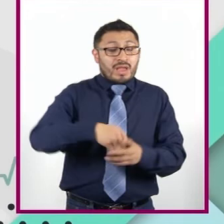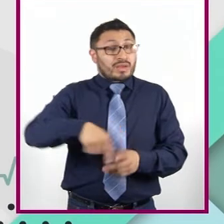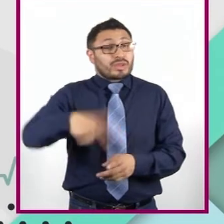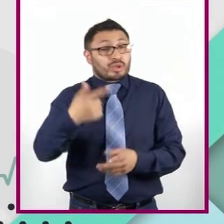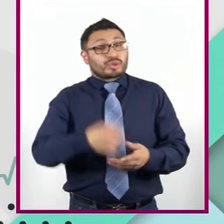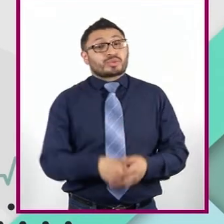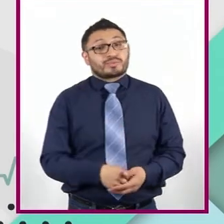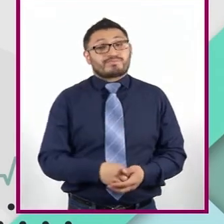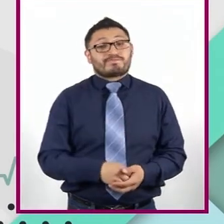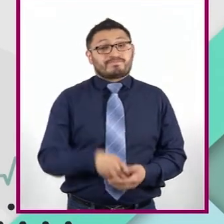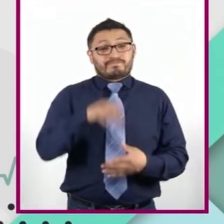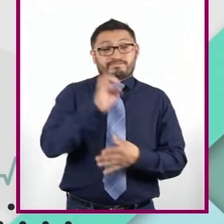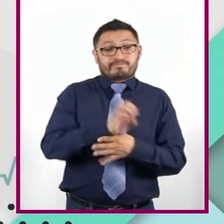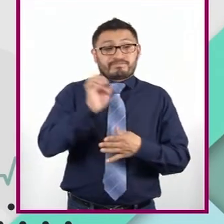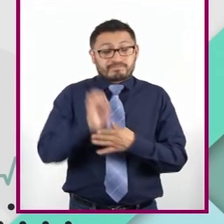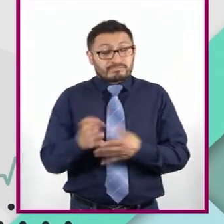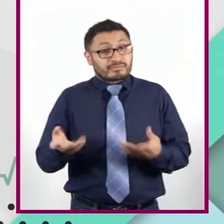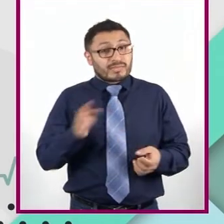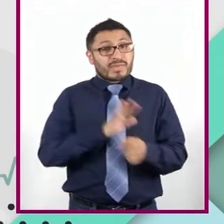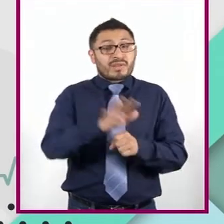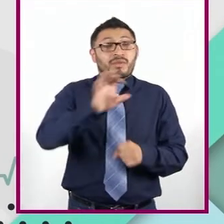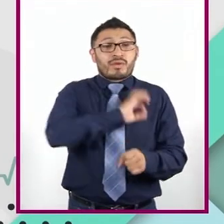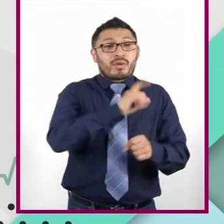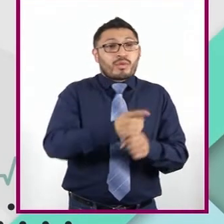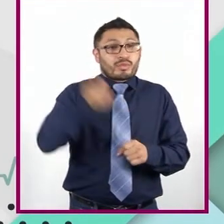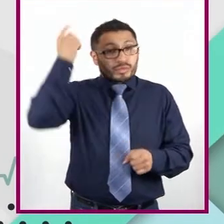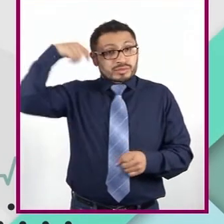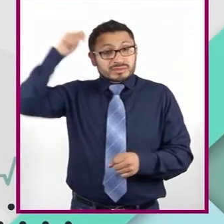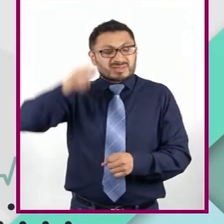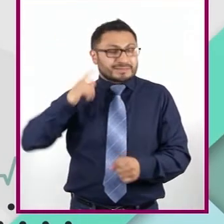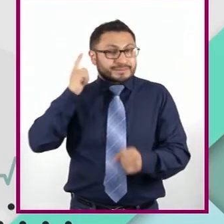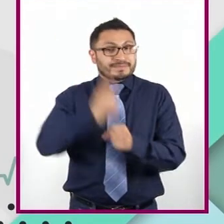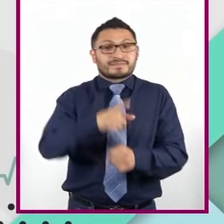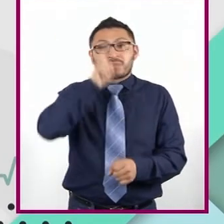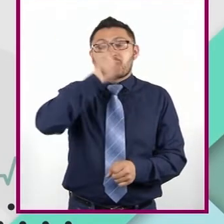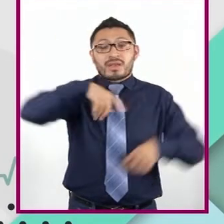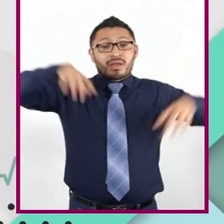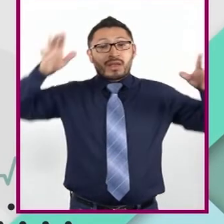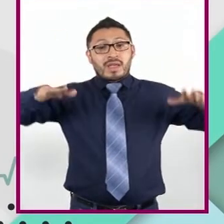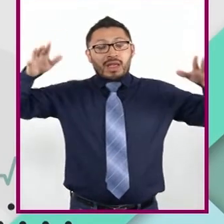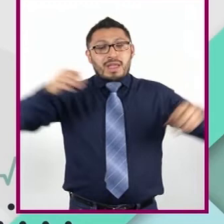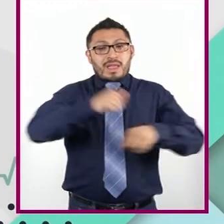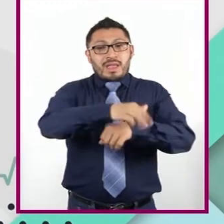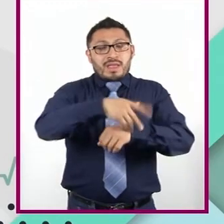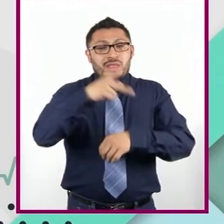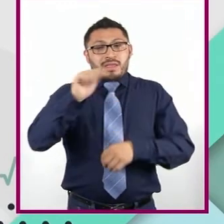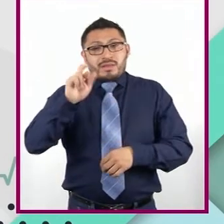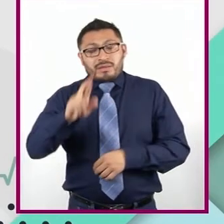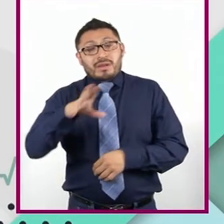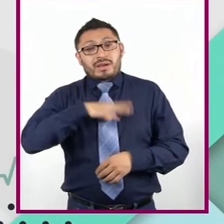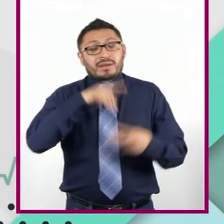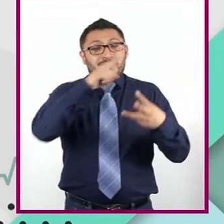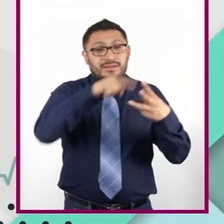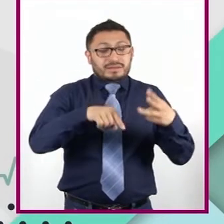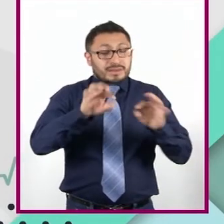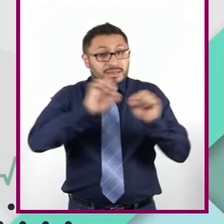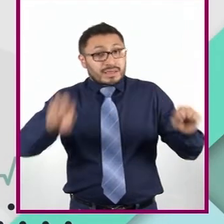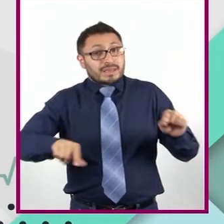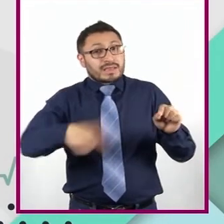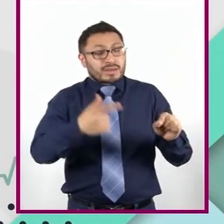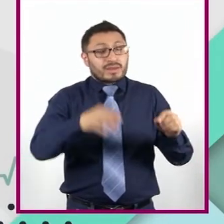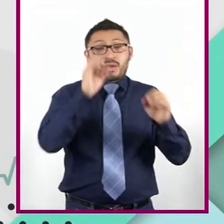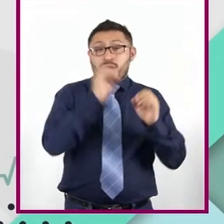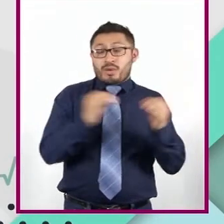12. Entonces, la probabilidad teórica de obtener un águila y un número par es de 3 entre 12, o